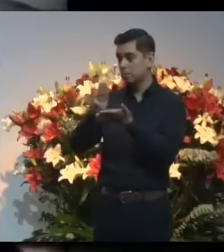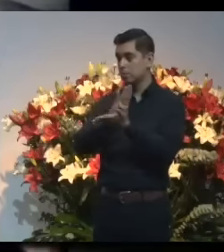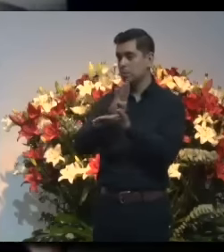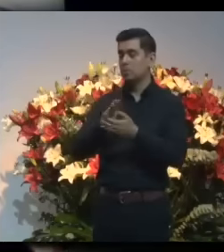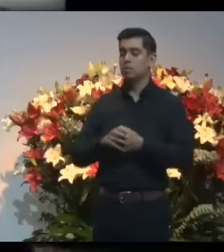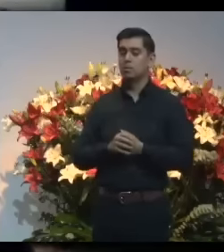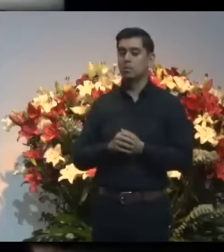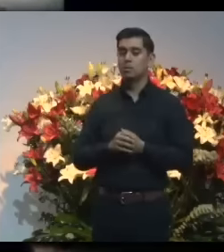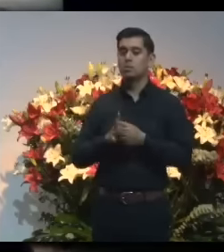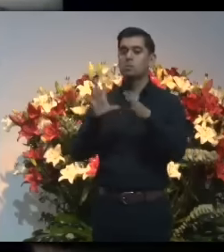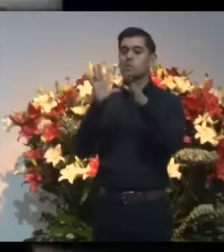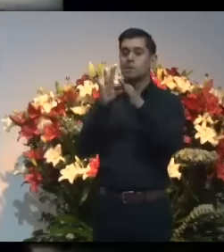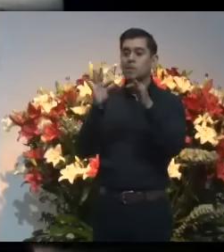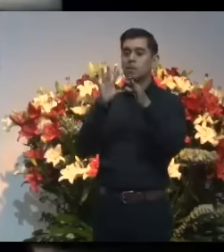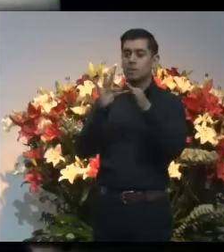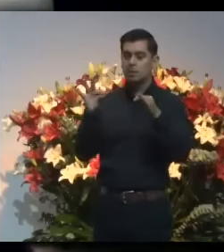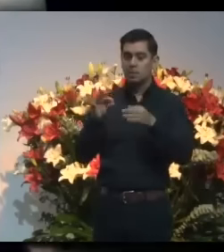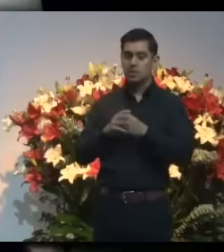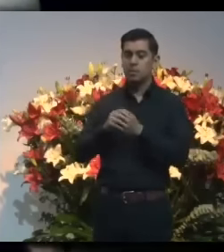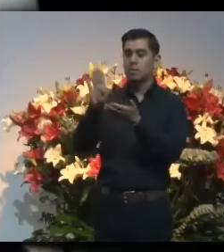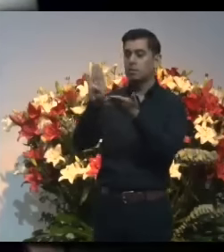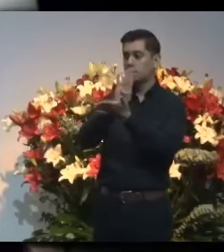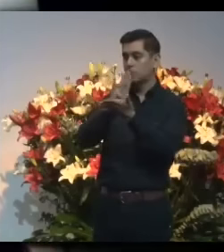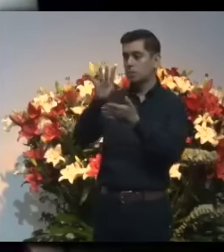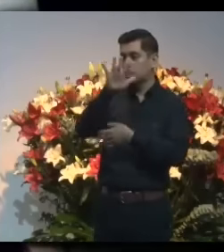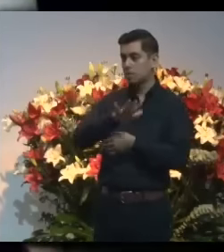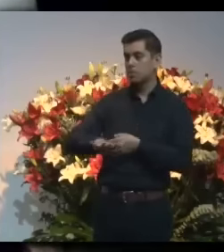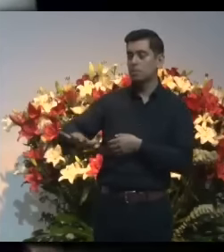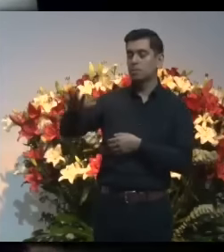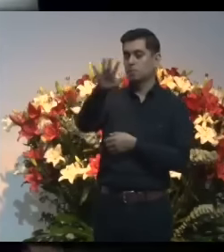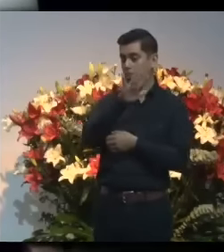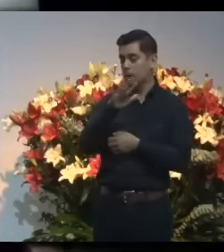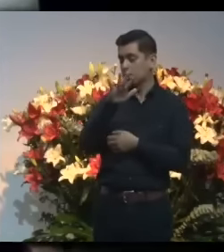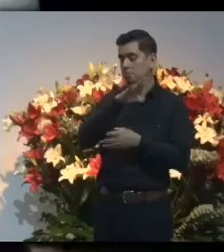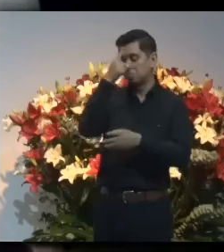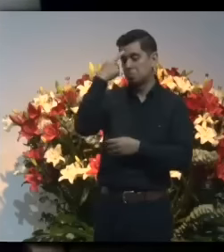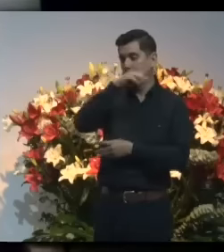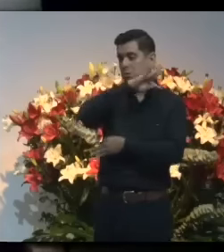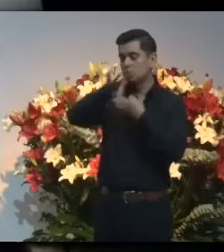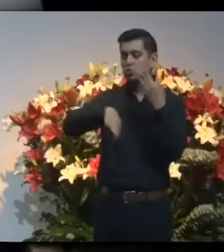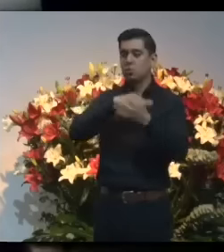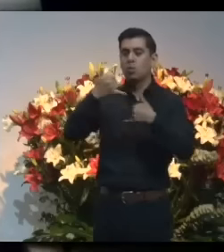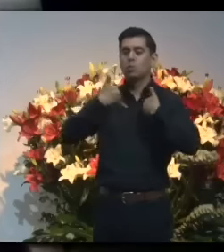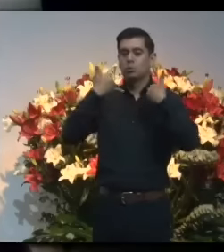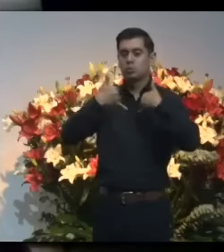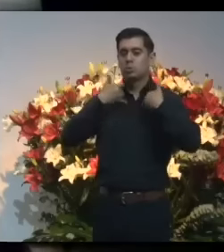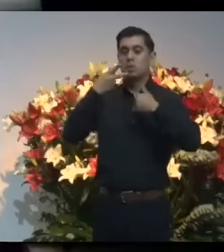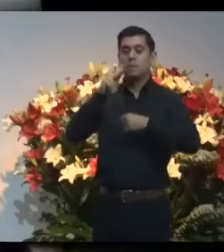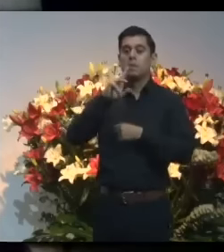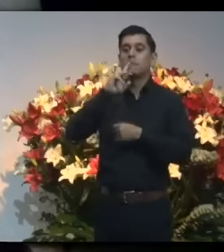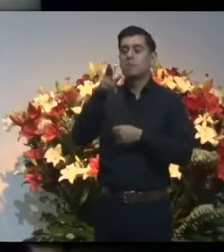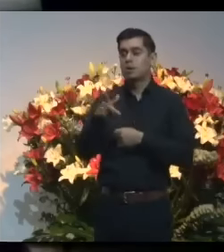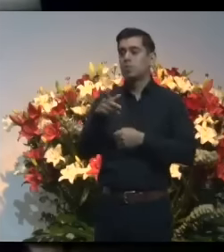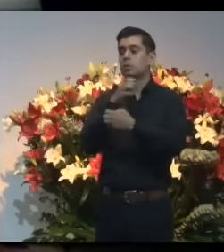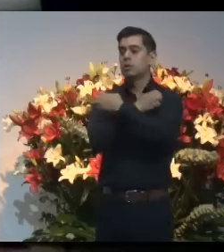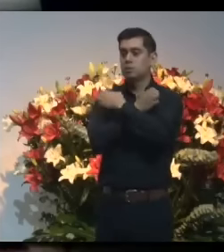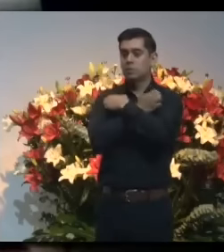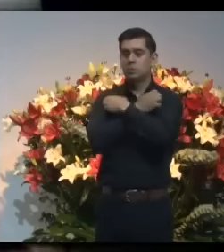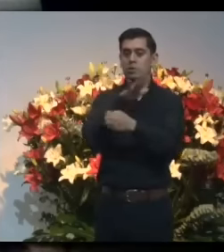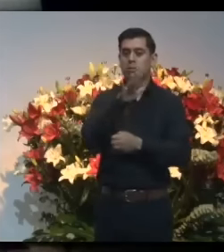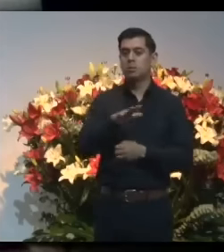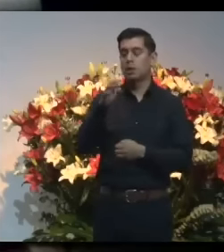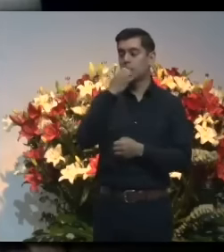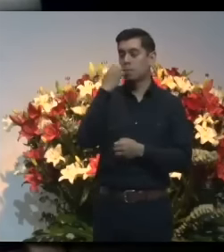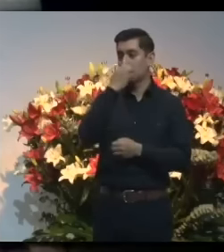sea, estamos hablando de que las becas van a ser generalizadas y que vamos a ir mejorando la educación con las escuelas de